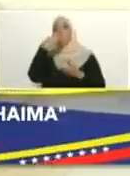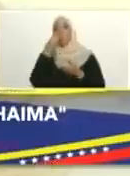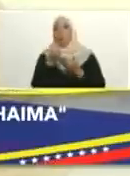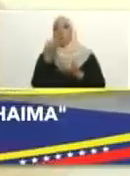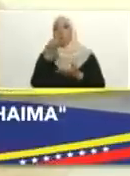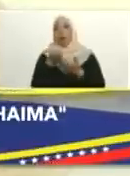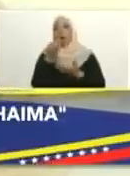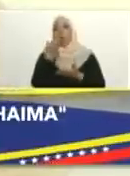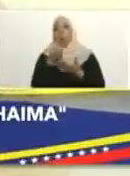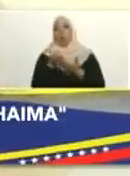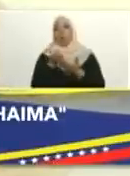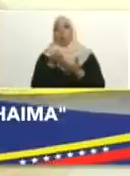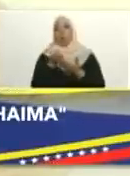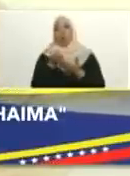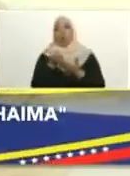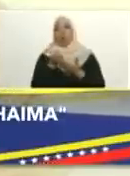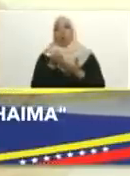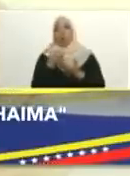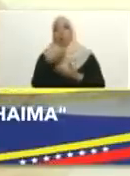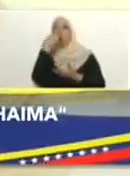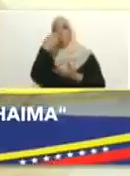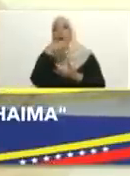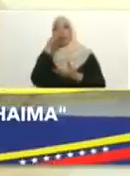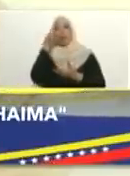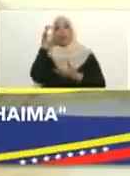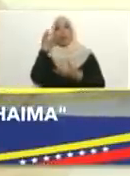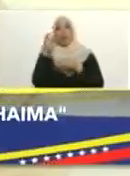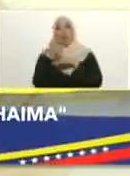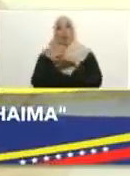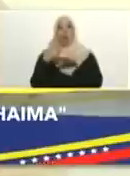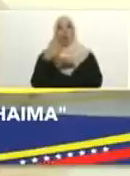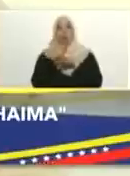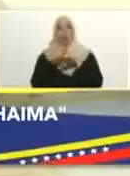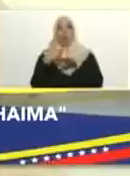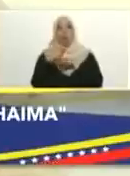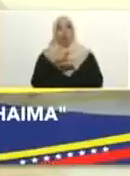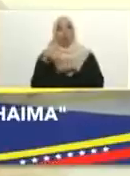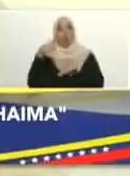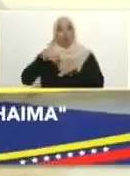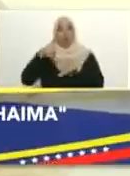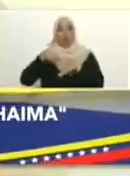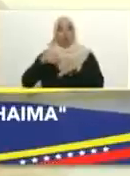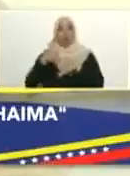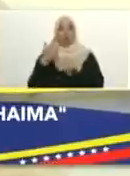monaguense. Ah, esto lo trajo el gobernador Ernesto Luna.